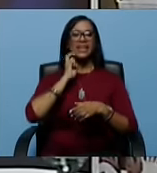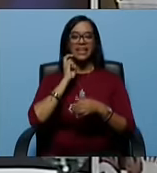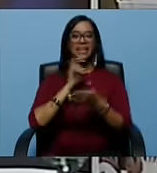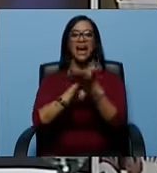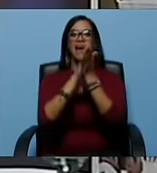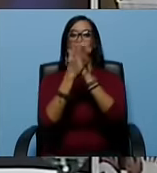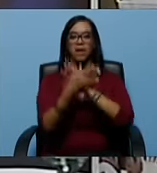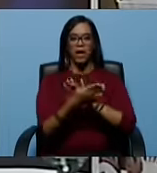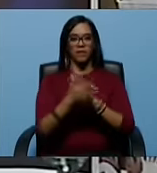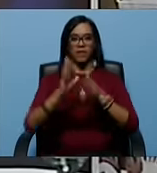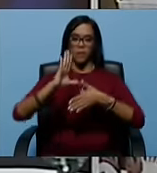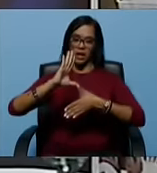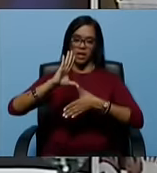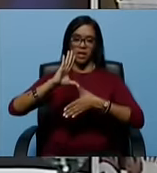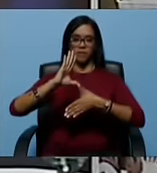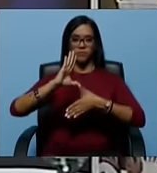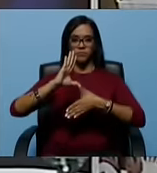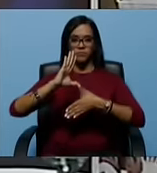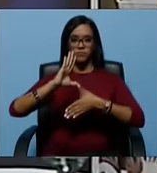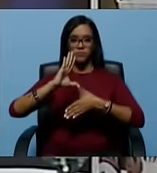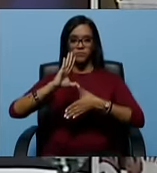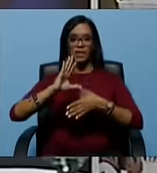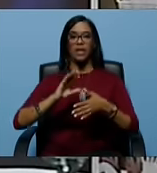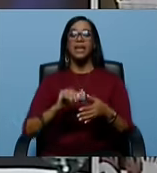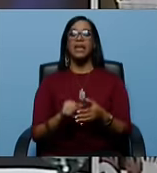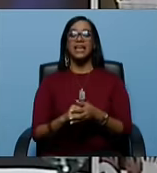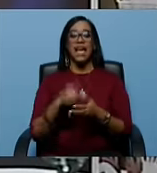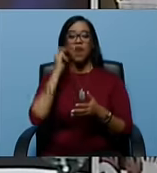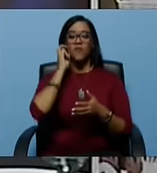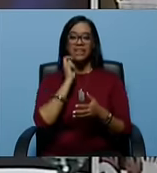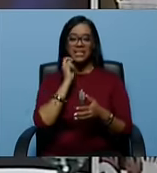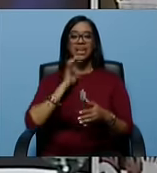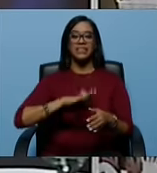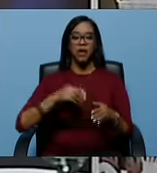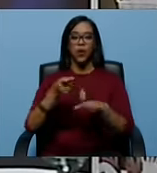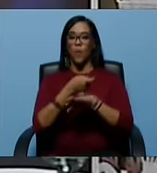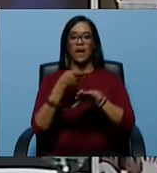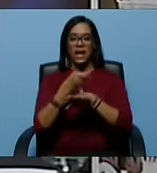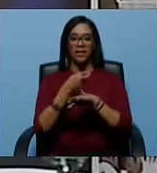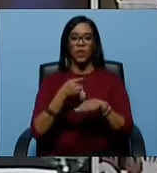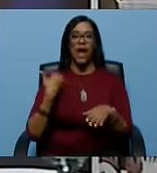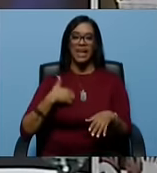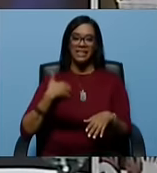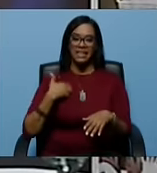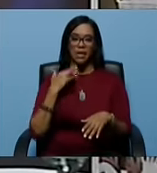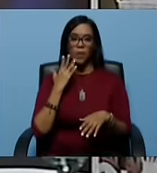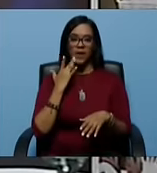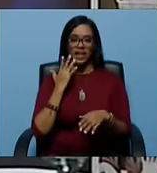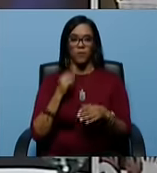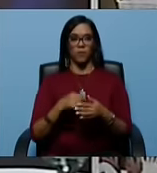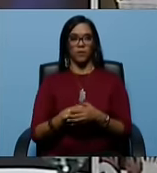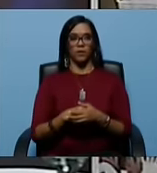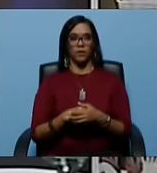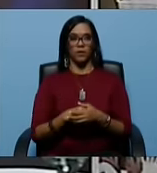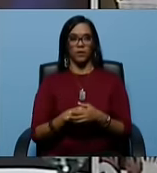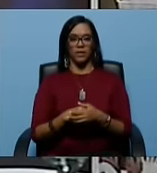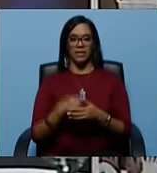desaparezca de América. Que los fascistas que están gobernando, Argentina, por ejemplo, están unos compañeros de Argentina aquí